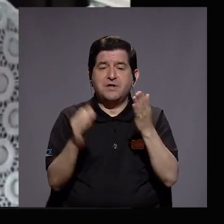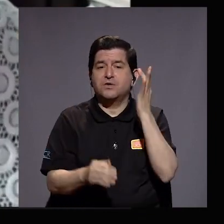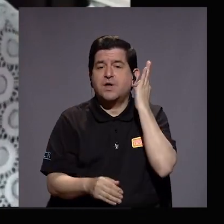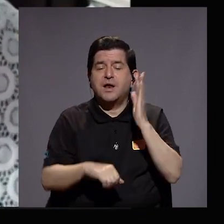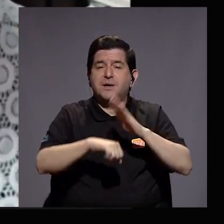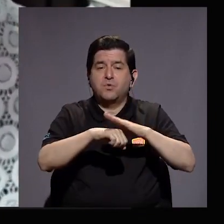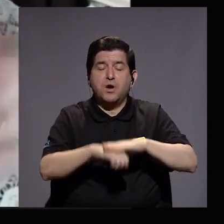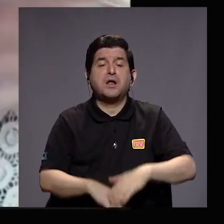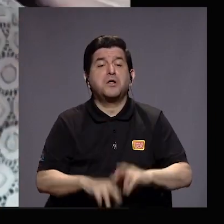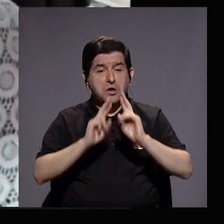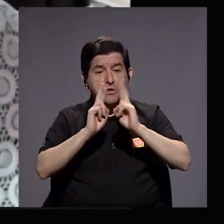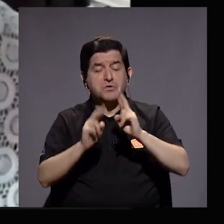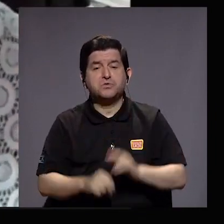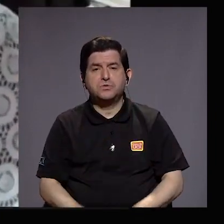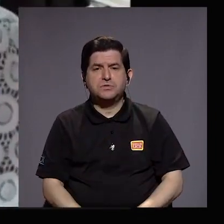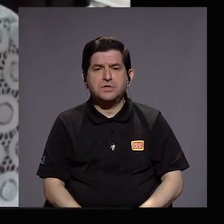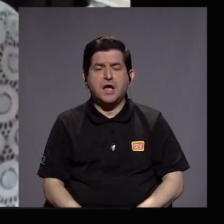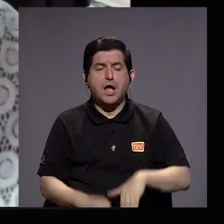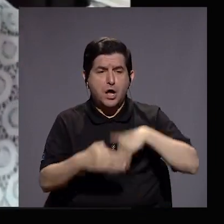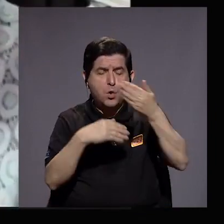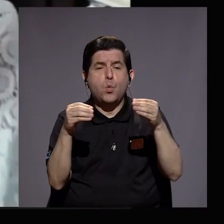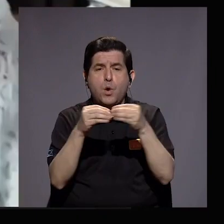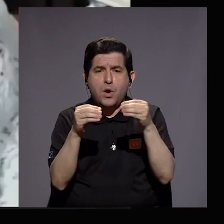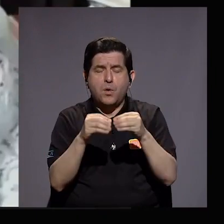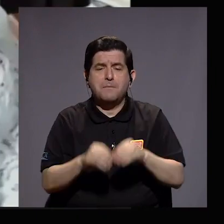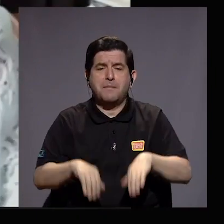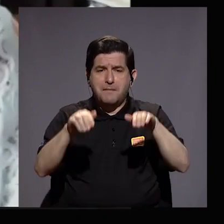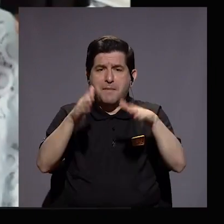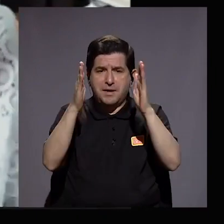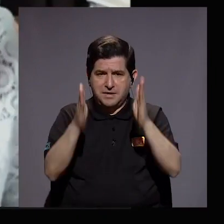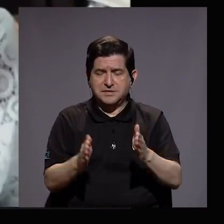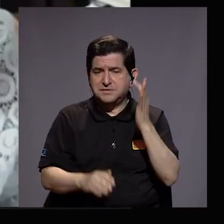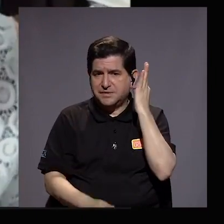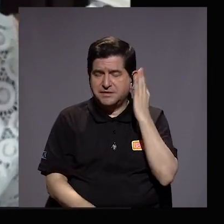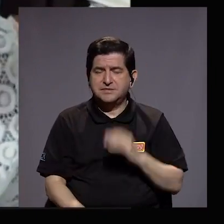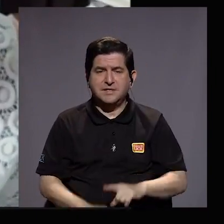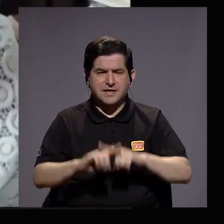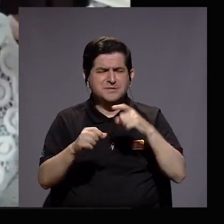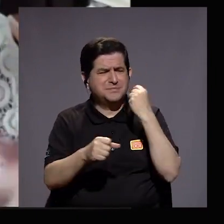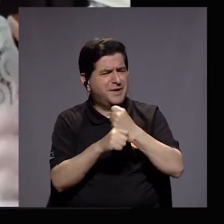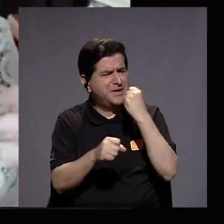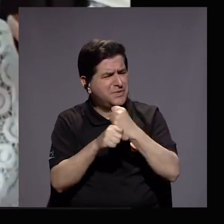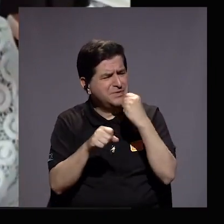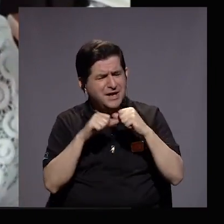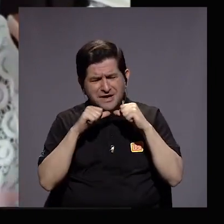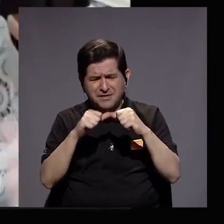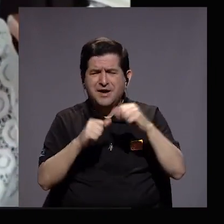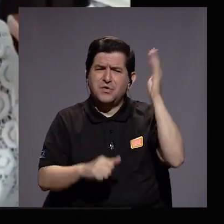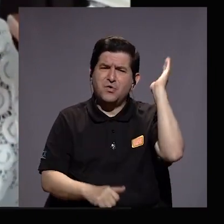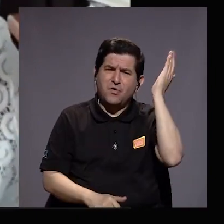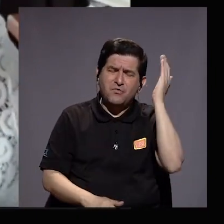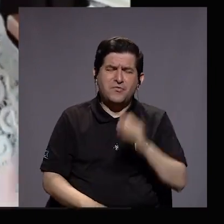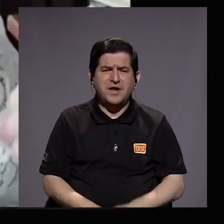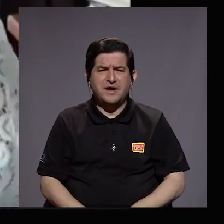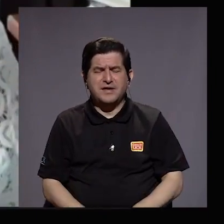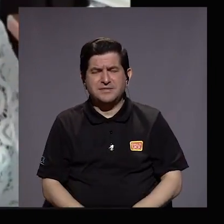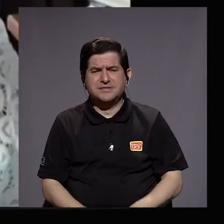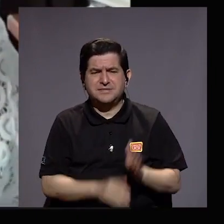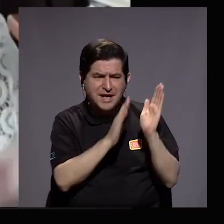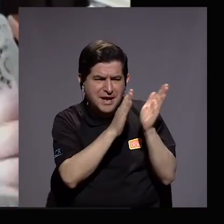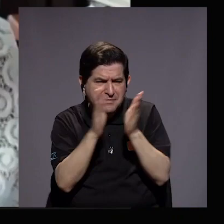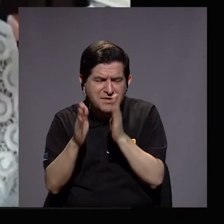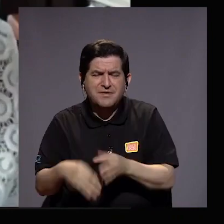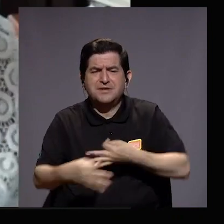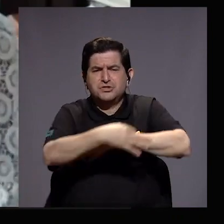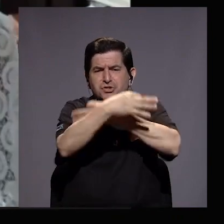Bueno, resultó, porque después llegaron unos magistrados. Pero sí fue una labor constante, conferencias, charlas,